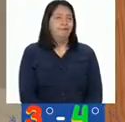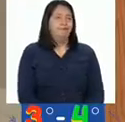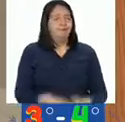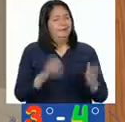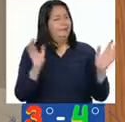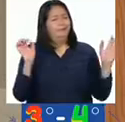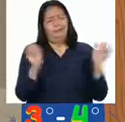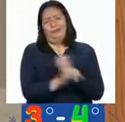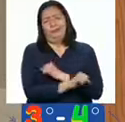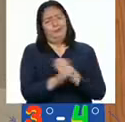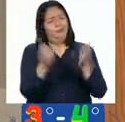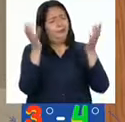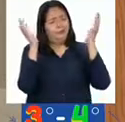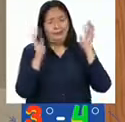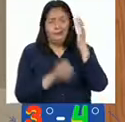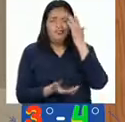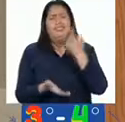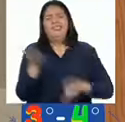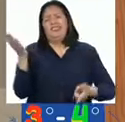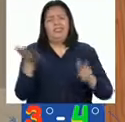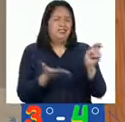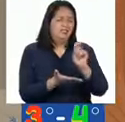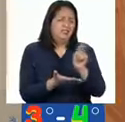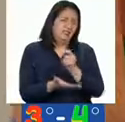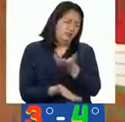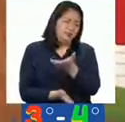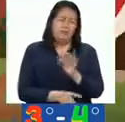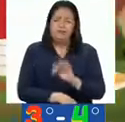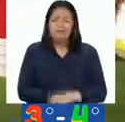Es imposible saber qué está escribiendo Bartolo.